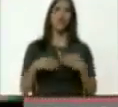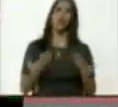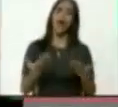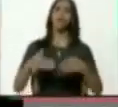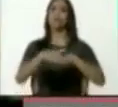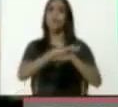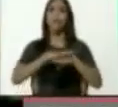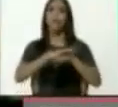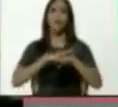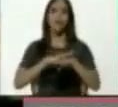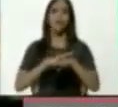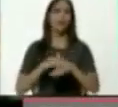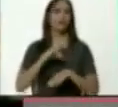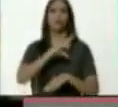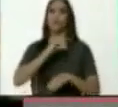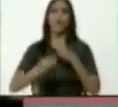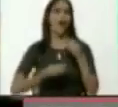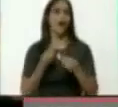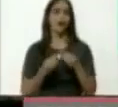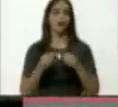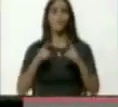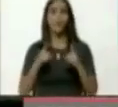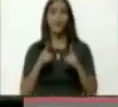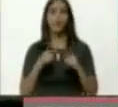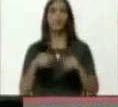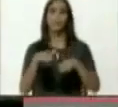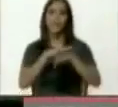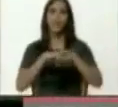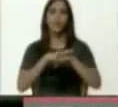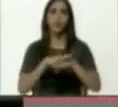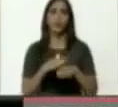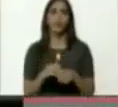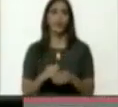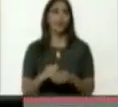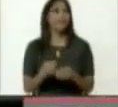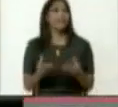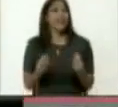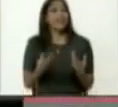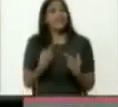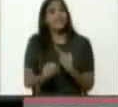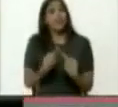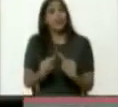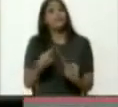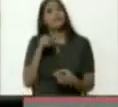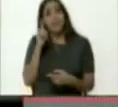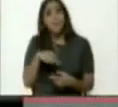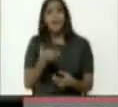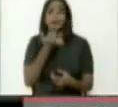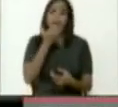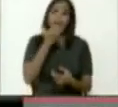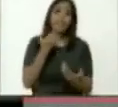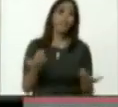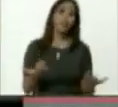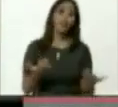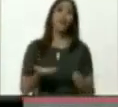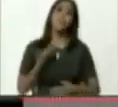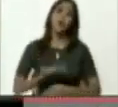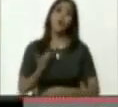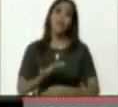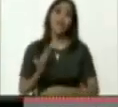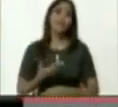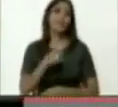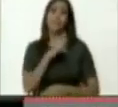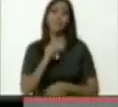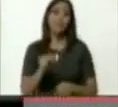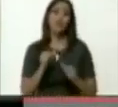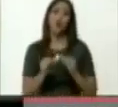Perdón no hace, pero pide disculpas. Cuando uno hace tantas cosas, también comete errores. Lo importante es no